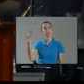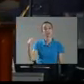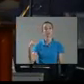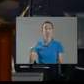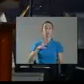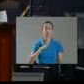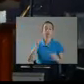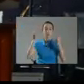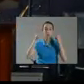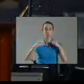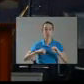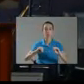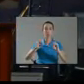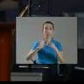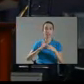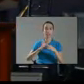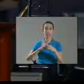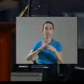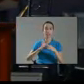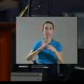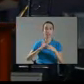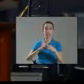Aleluya.